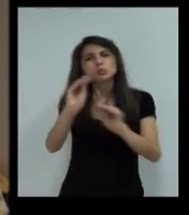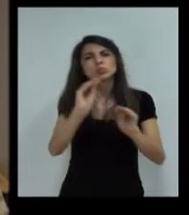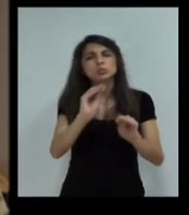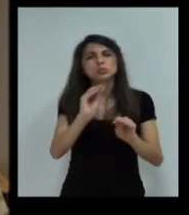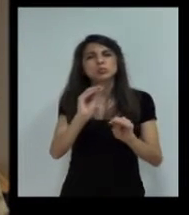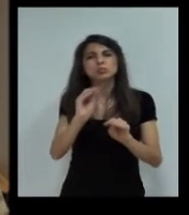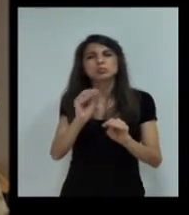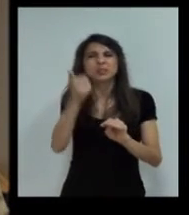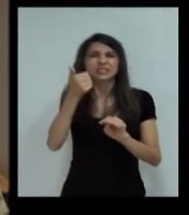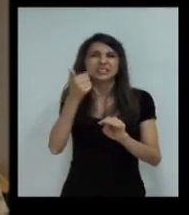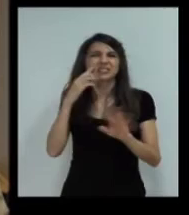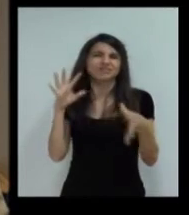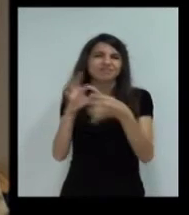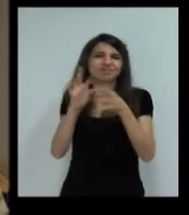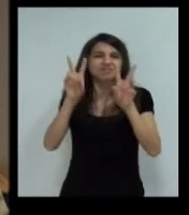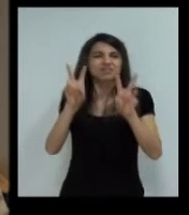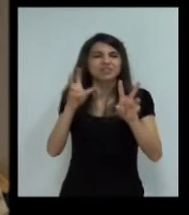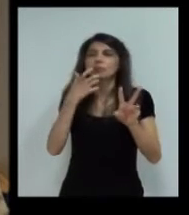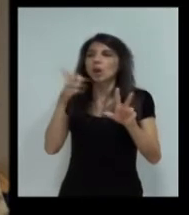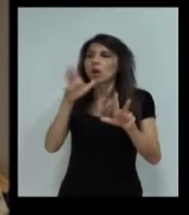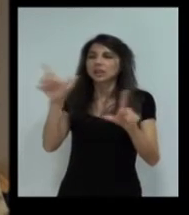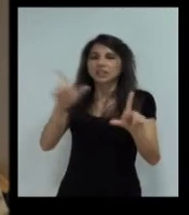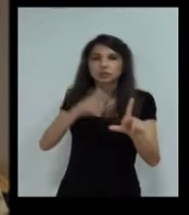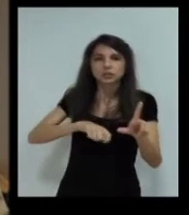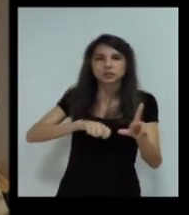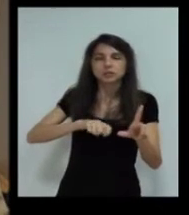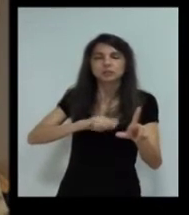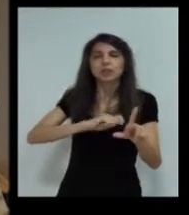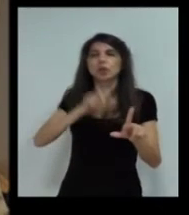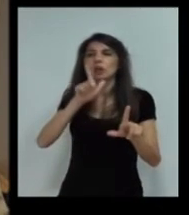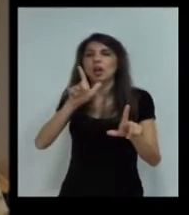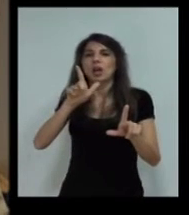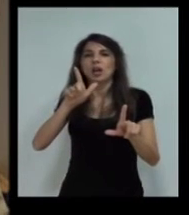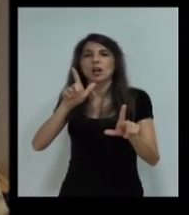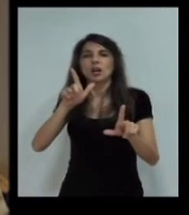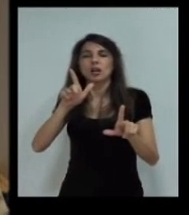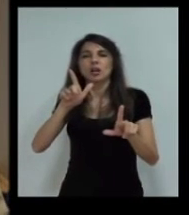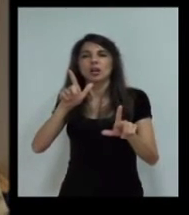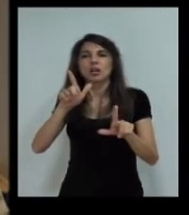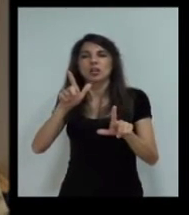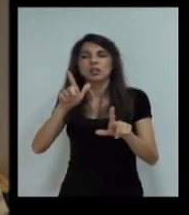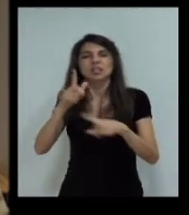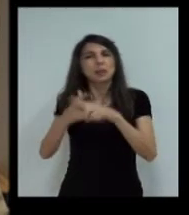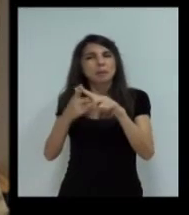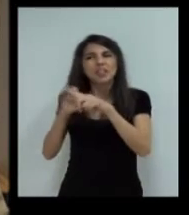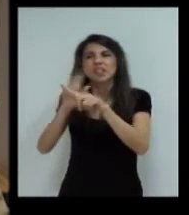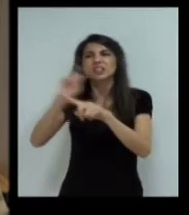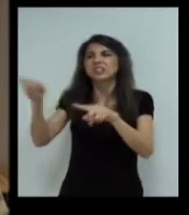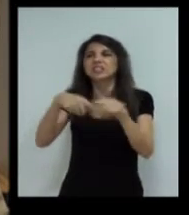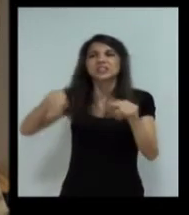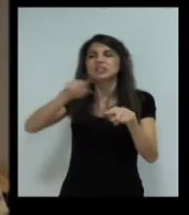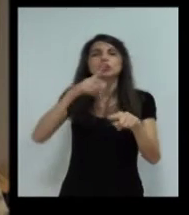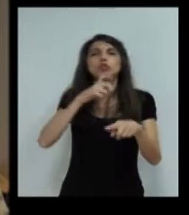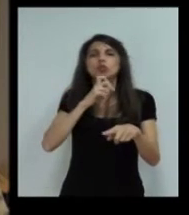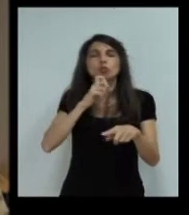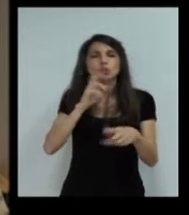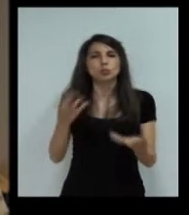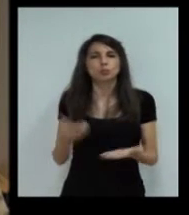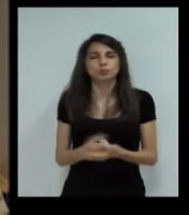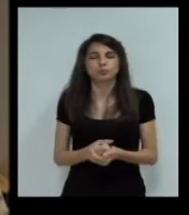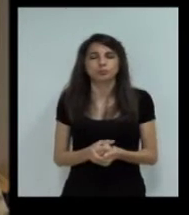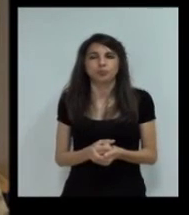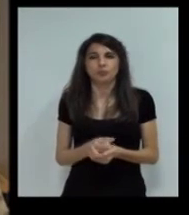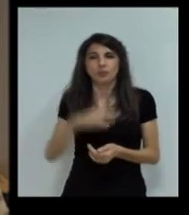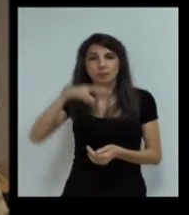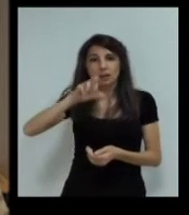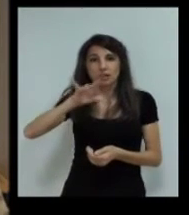caso, pues Televisión Española, Mediaset, A3 Media. ¿Cómo veis esto? Claro, es que